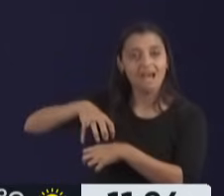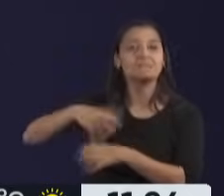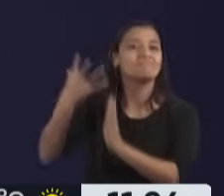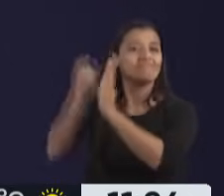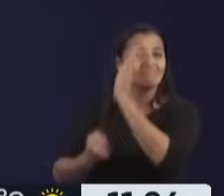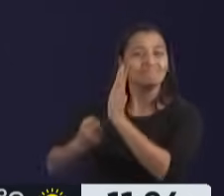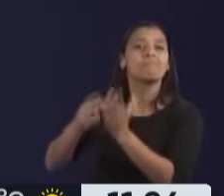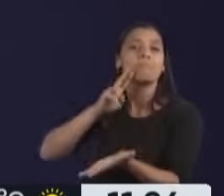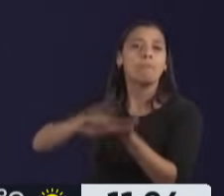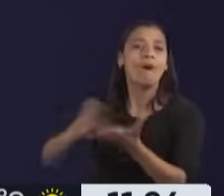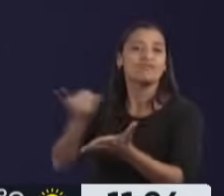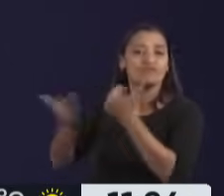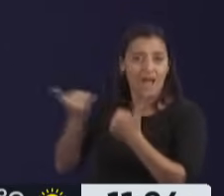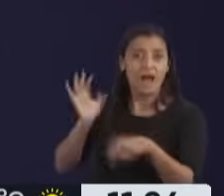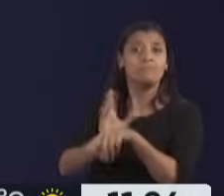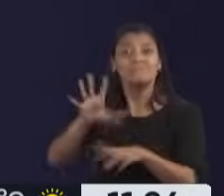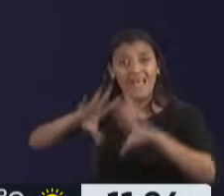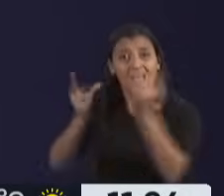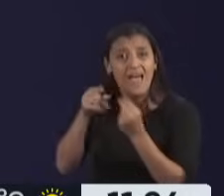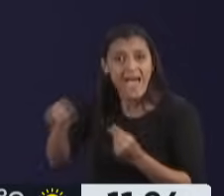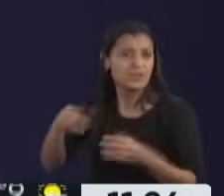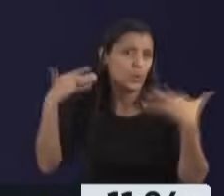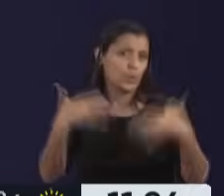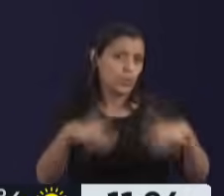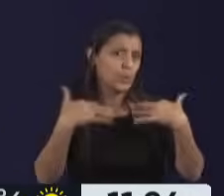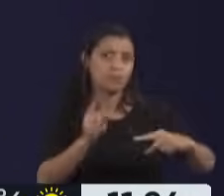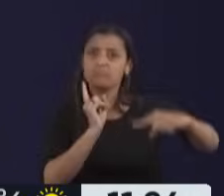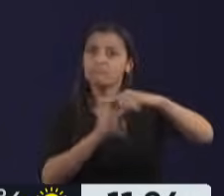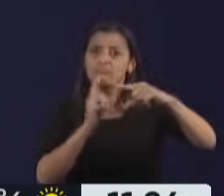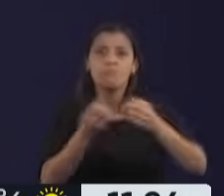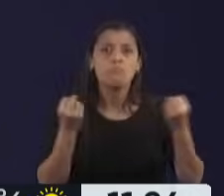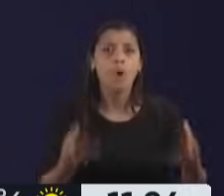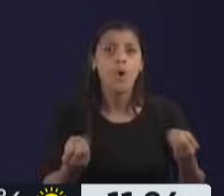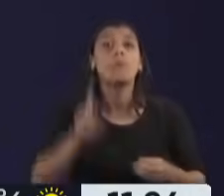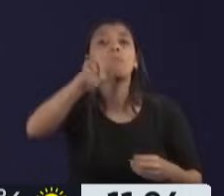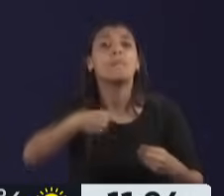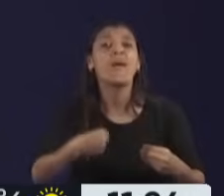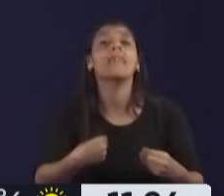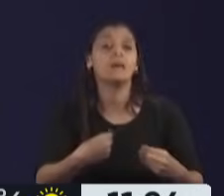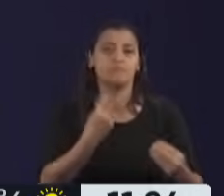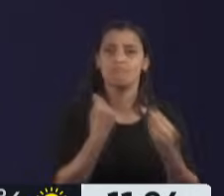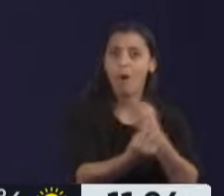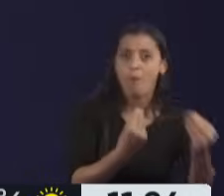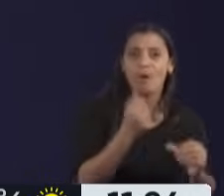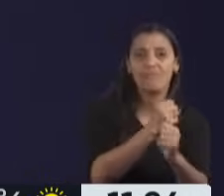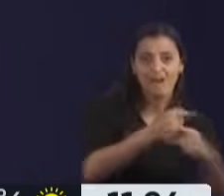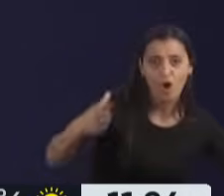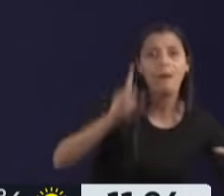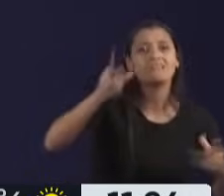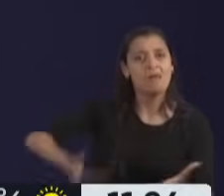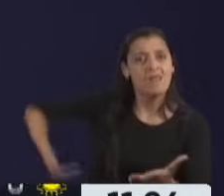es una herramienta sensacional para efectivamente generar puestos de trabajo, generar inversión y generar